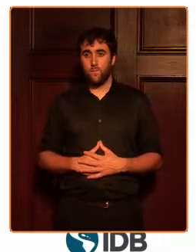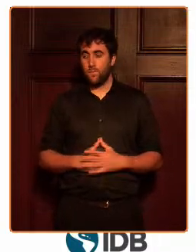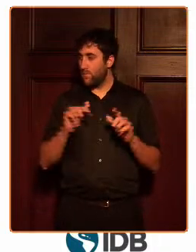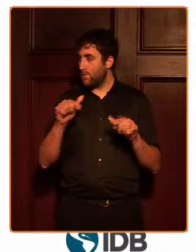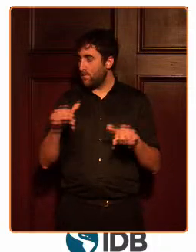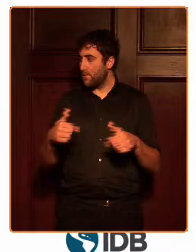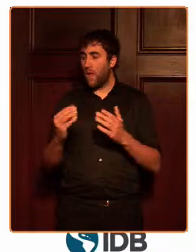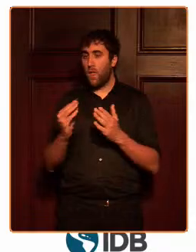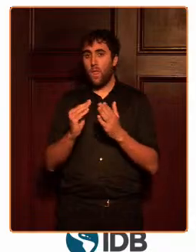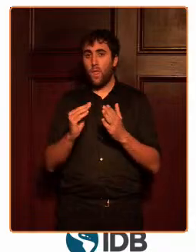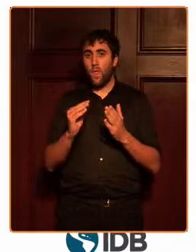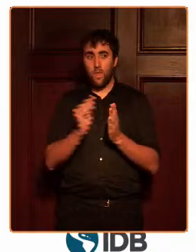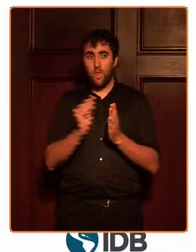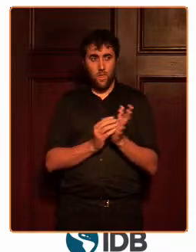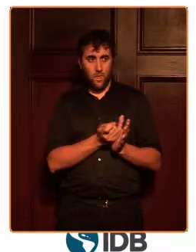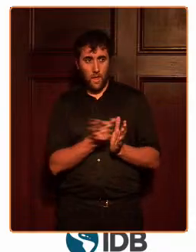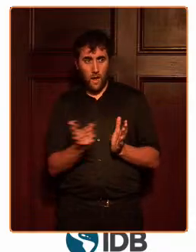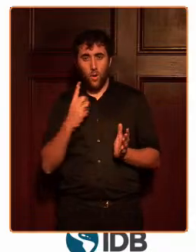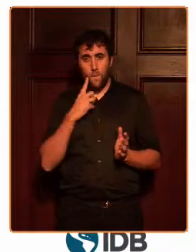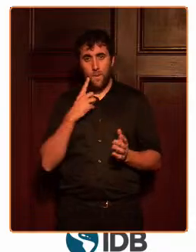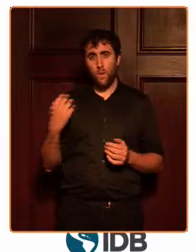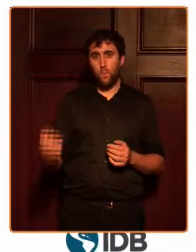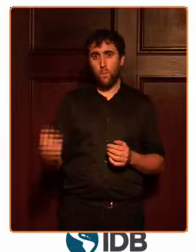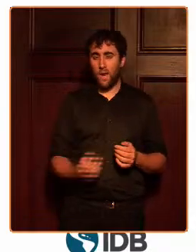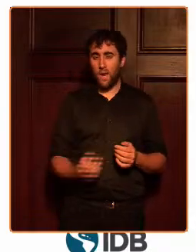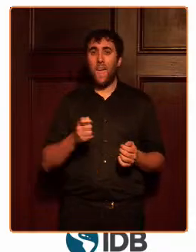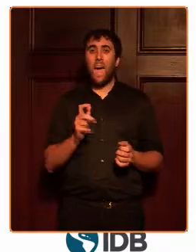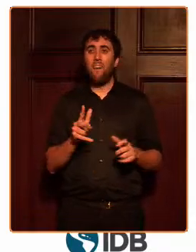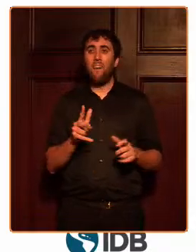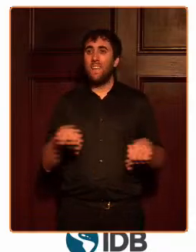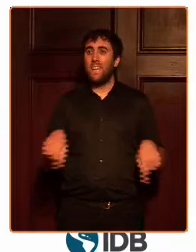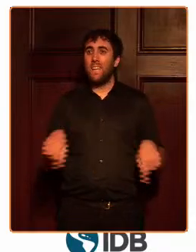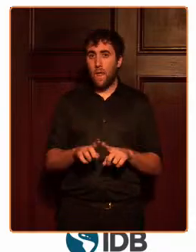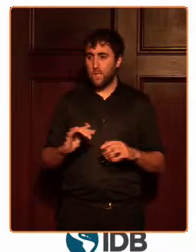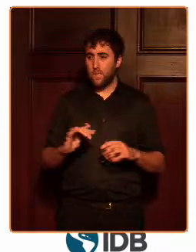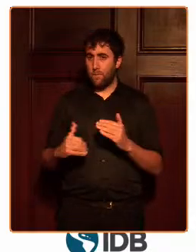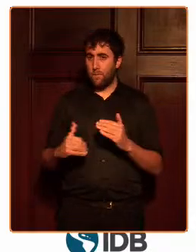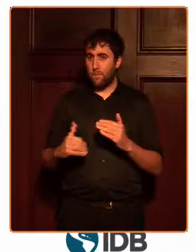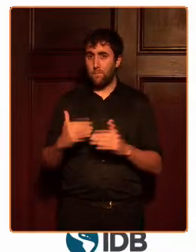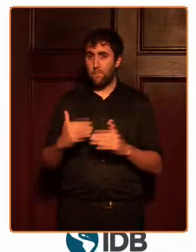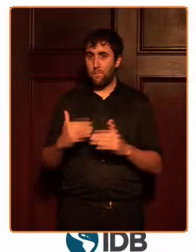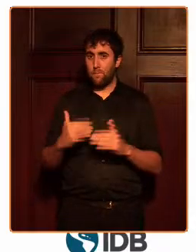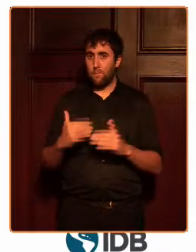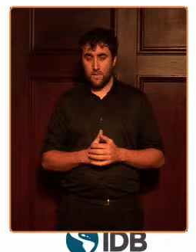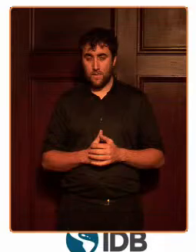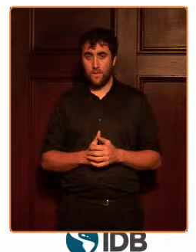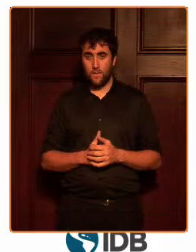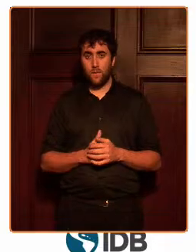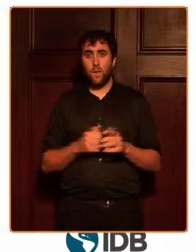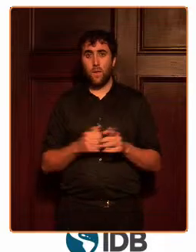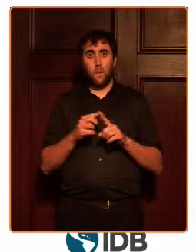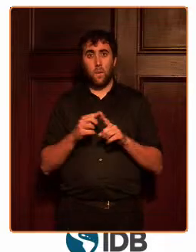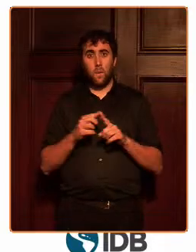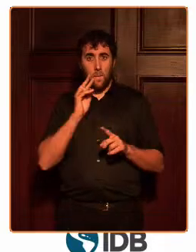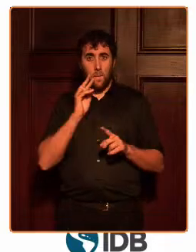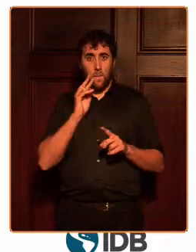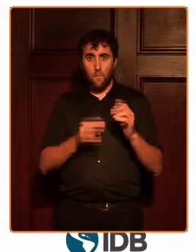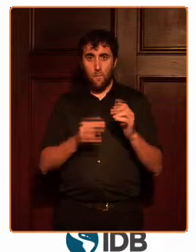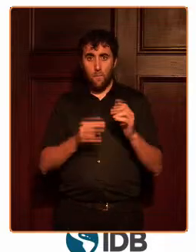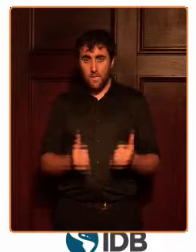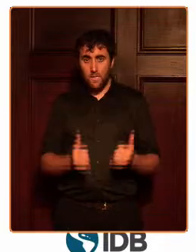Este dato también me parece importante porque son las habilidades que están creciendo en este momento. Y si bien las 3